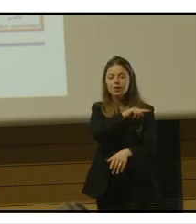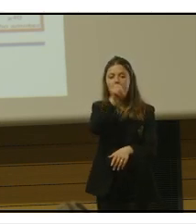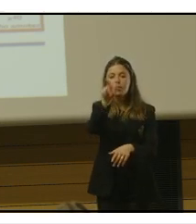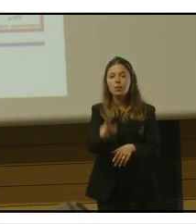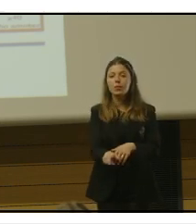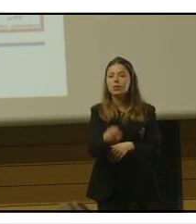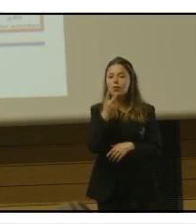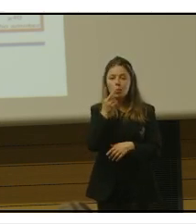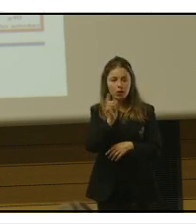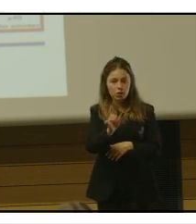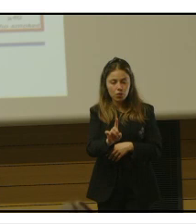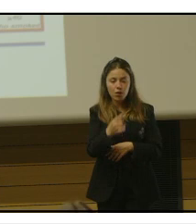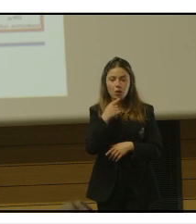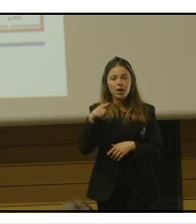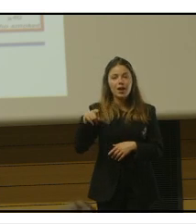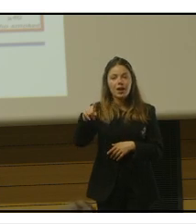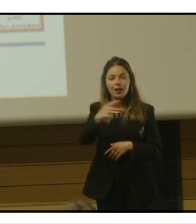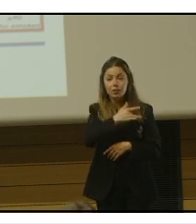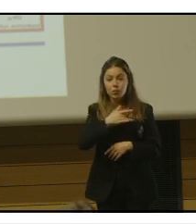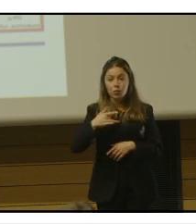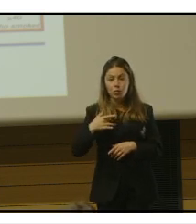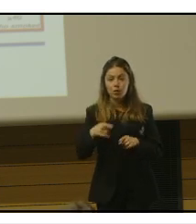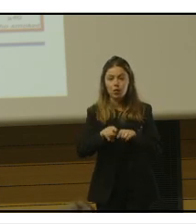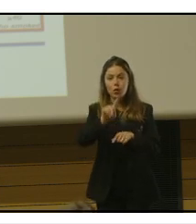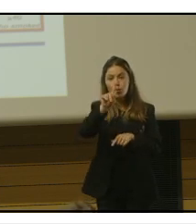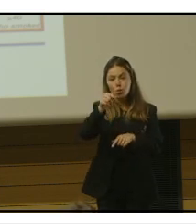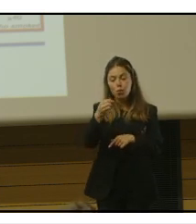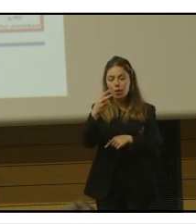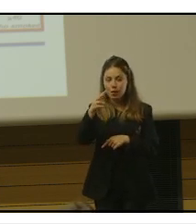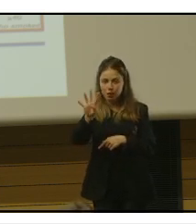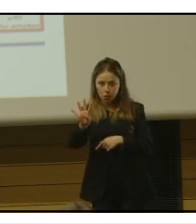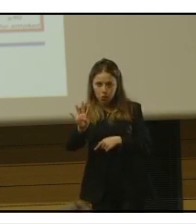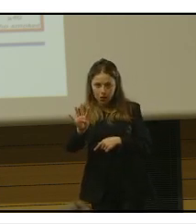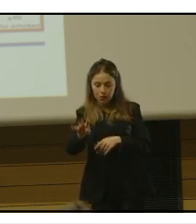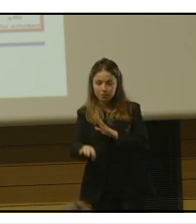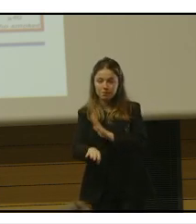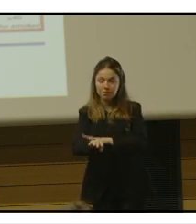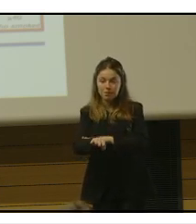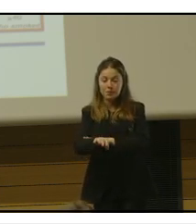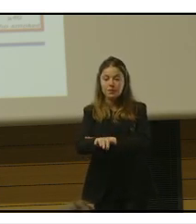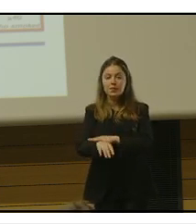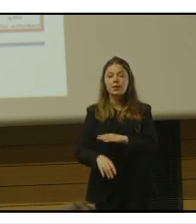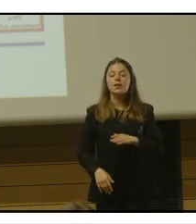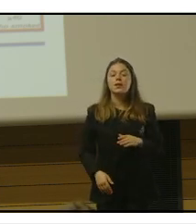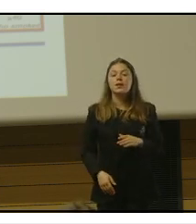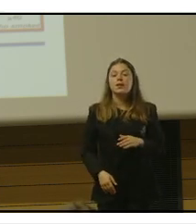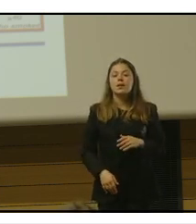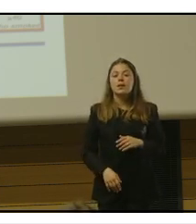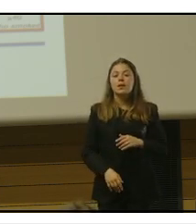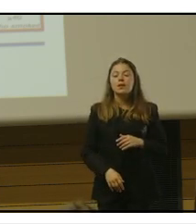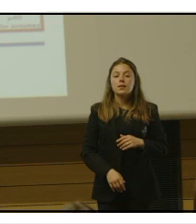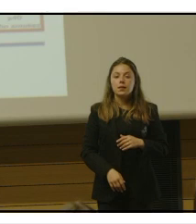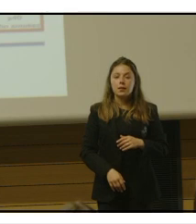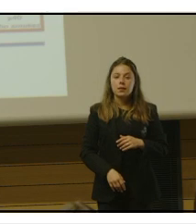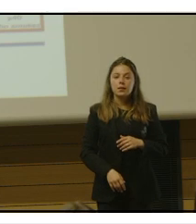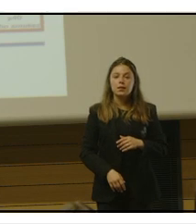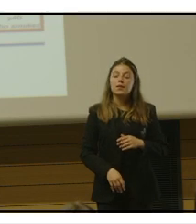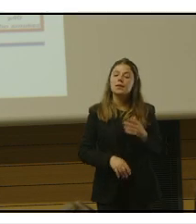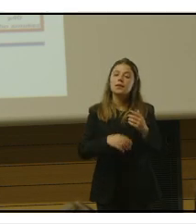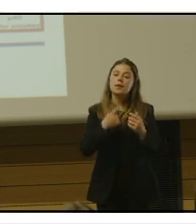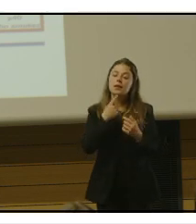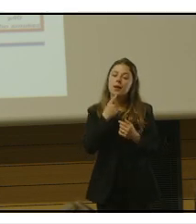no fumadora, de tener cáncer de pulmón es ese 1,24. Y aquí a la derecha, a mí es una figura que me gusta mucho, que lo que nos habla